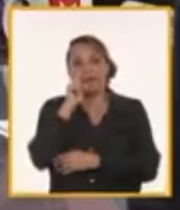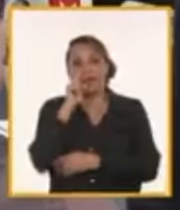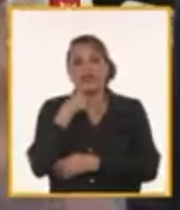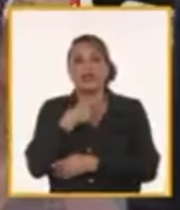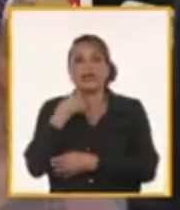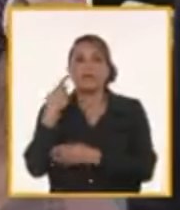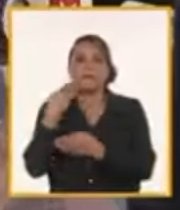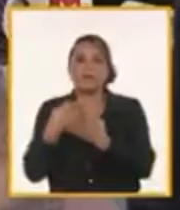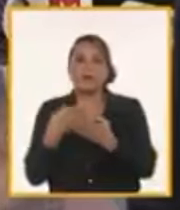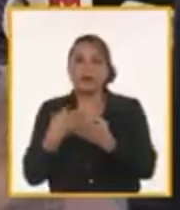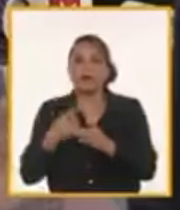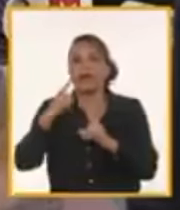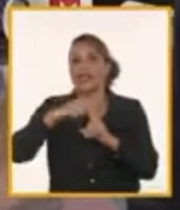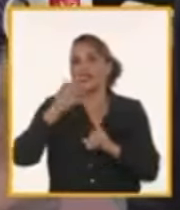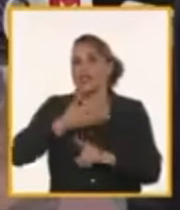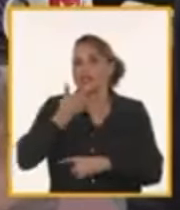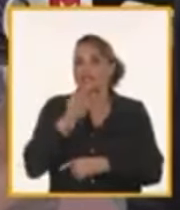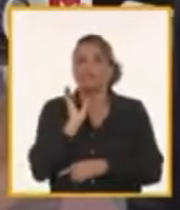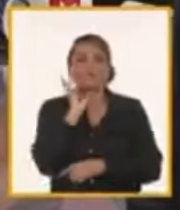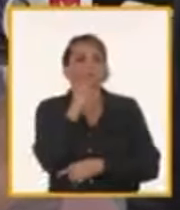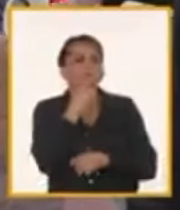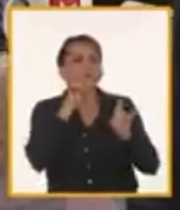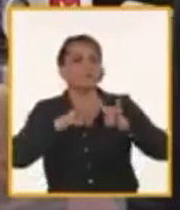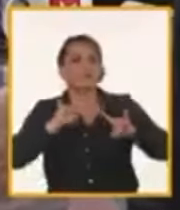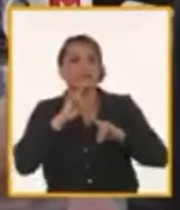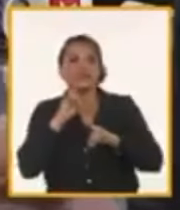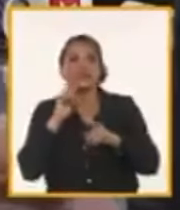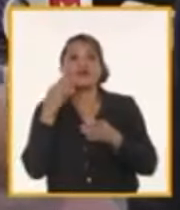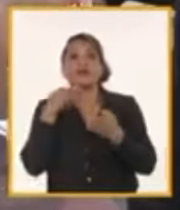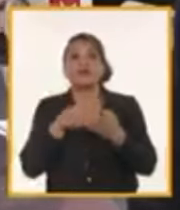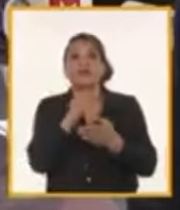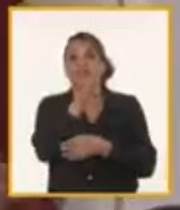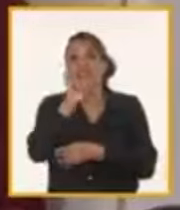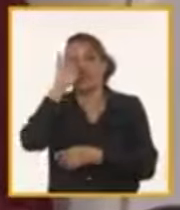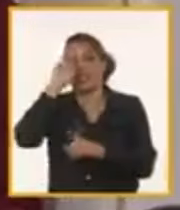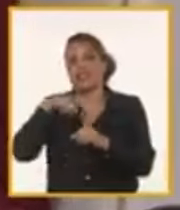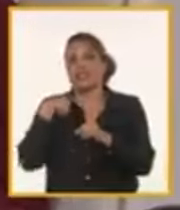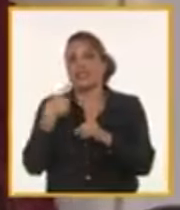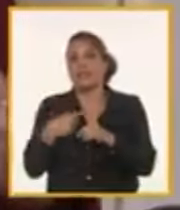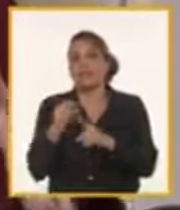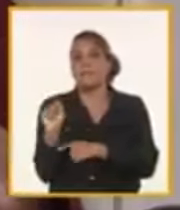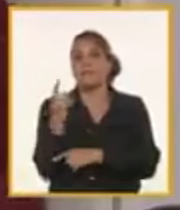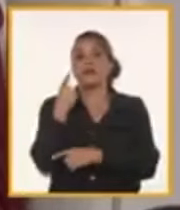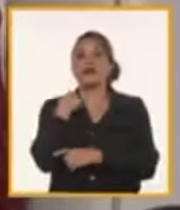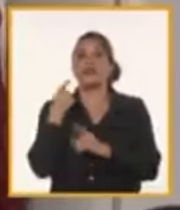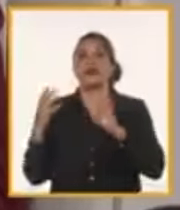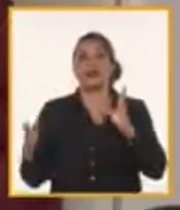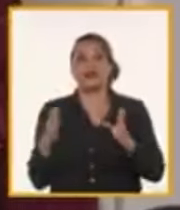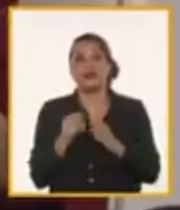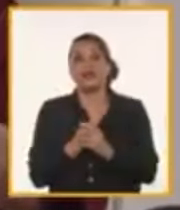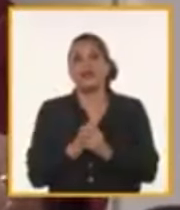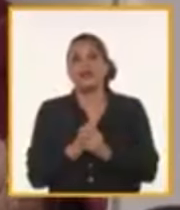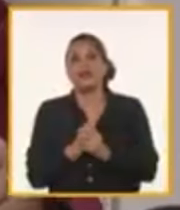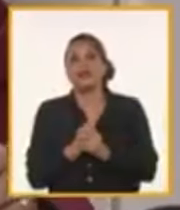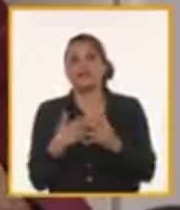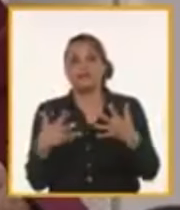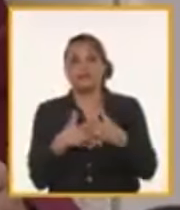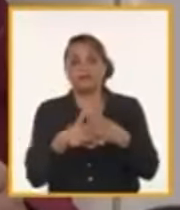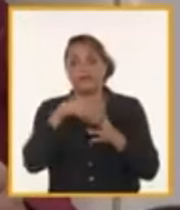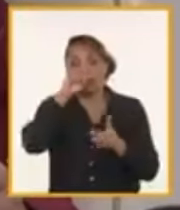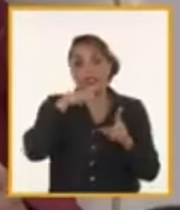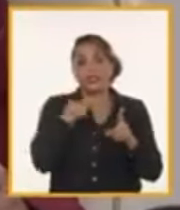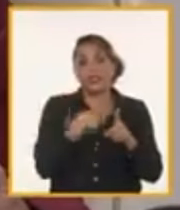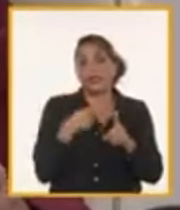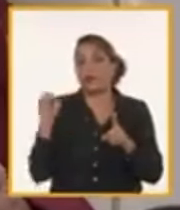graduación muy bonita la universidad cuando llegue el 16 de septiembre primer año porque bueno coincide entre septiembre y octubre la la